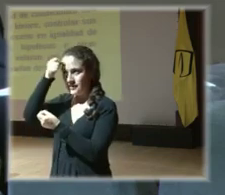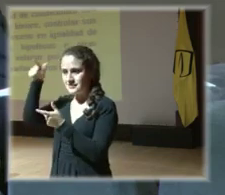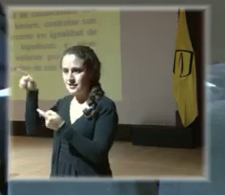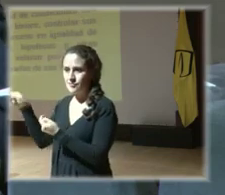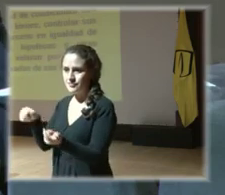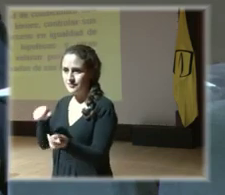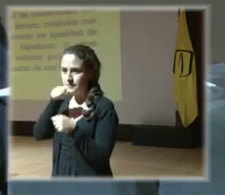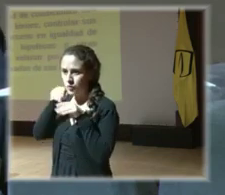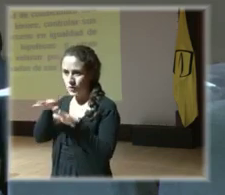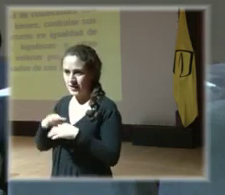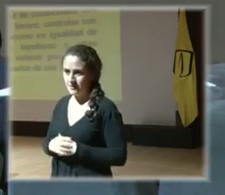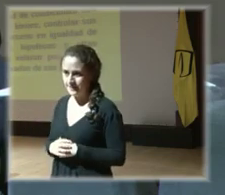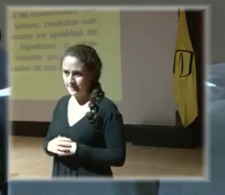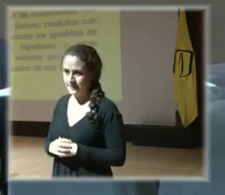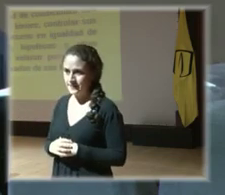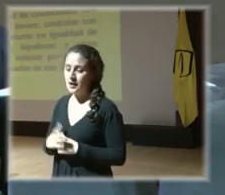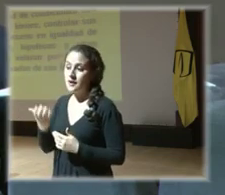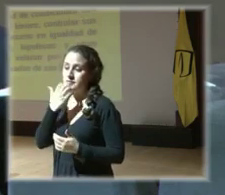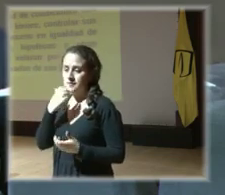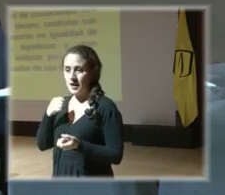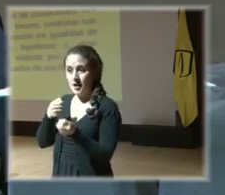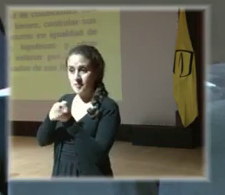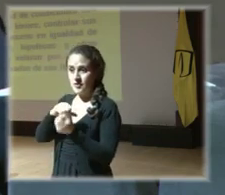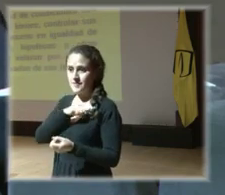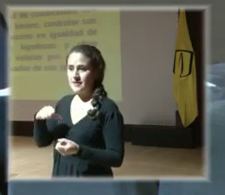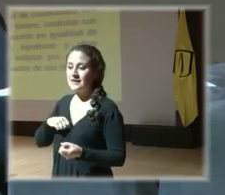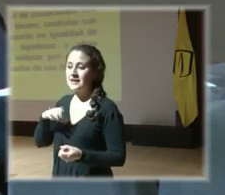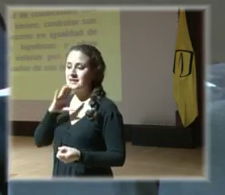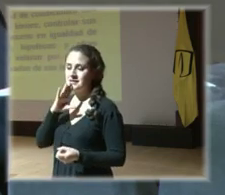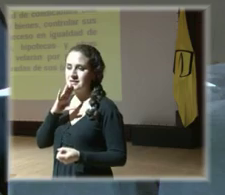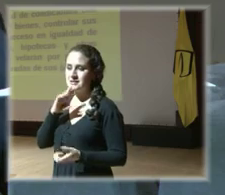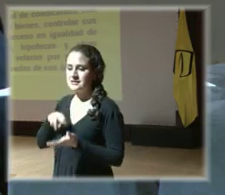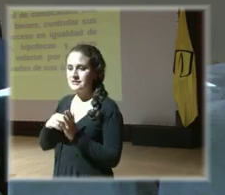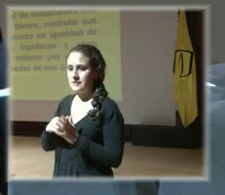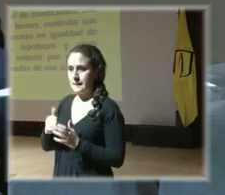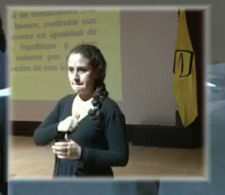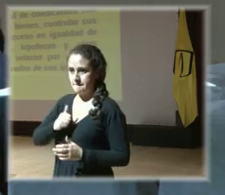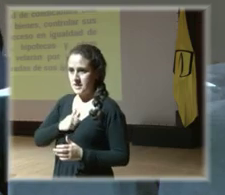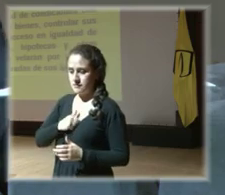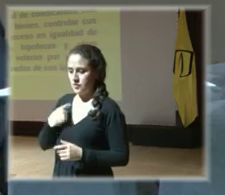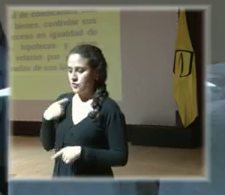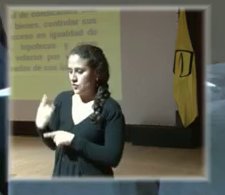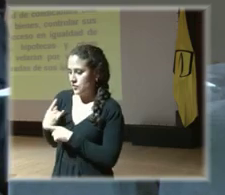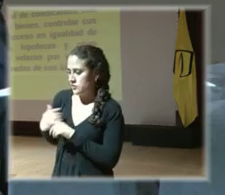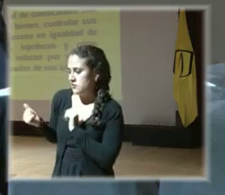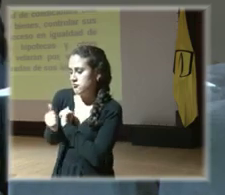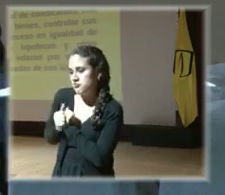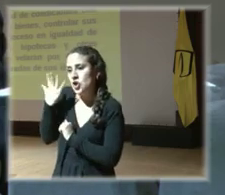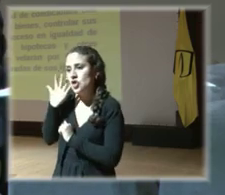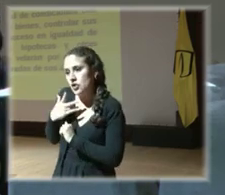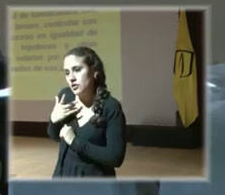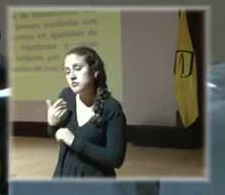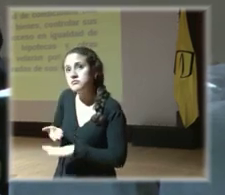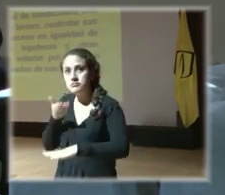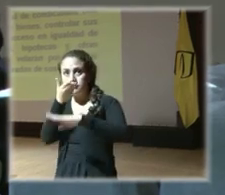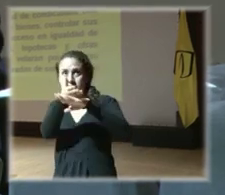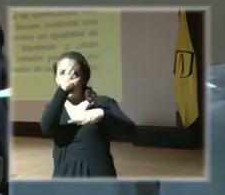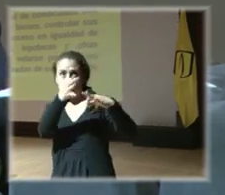y es, por una parte, los apoyos privados significan aquellos que la persona utiliza día a día y va y le propone el juez